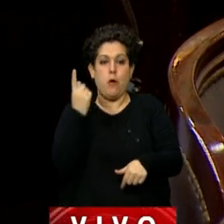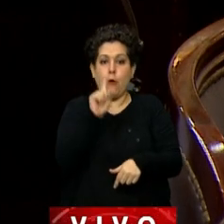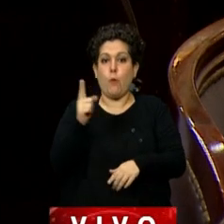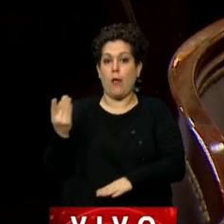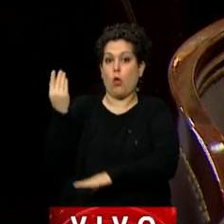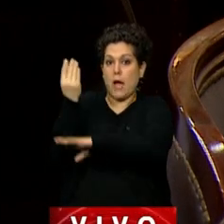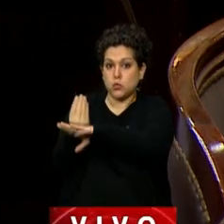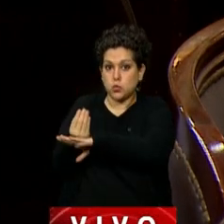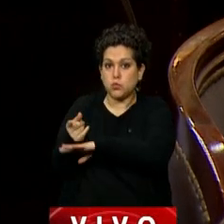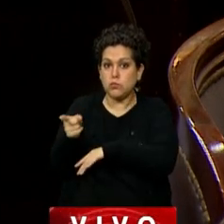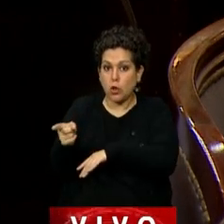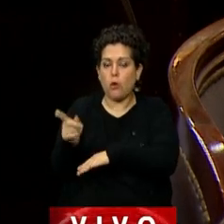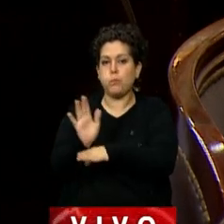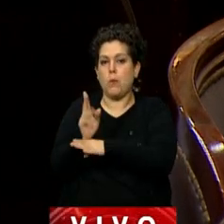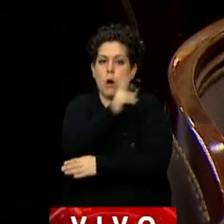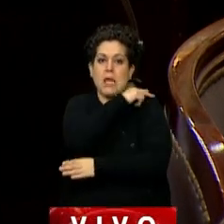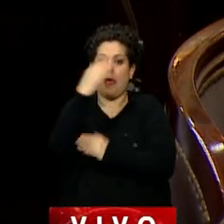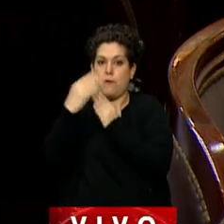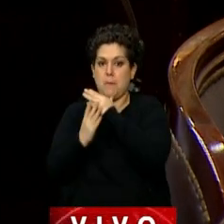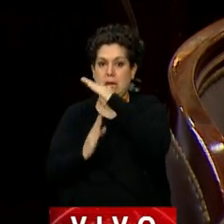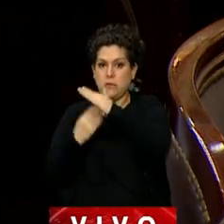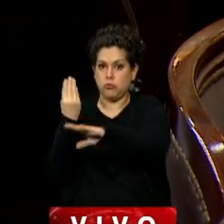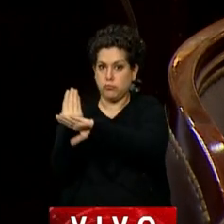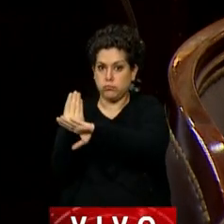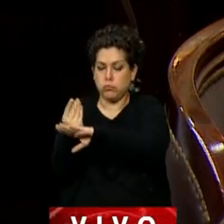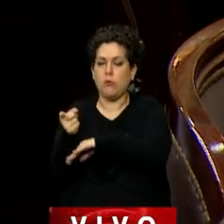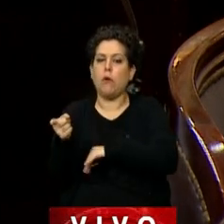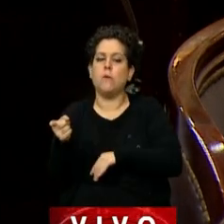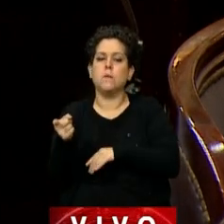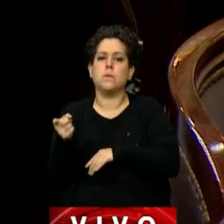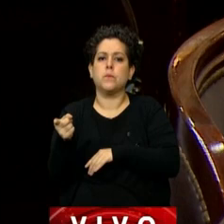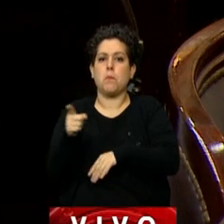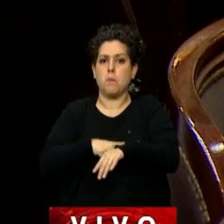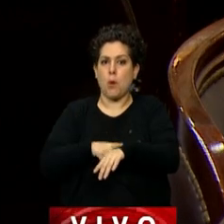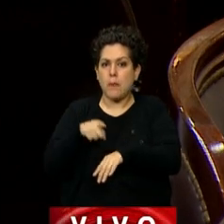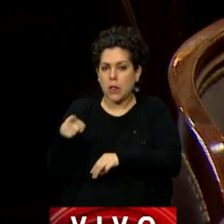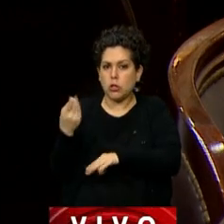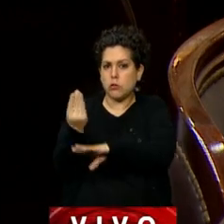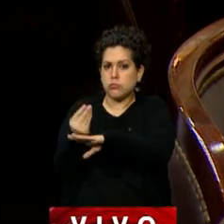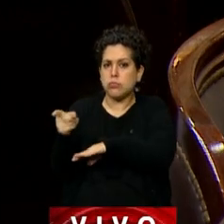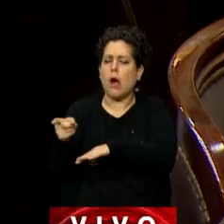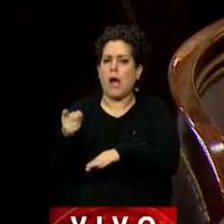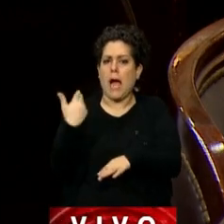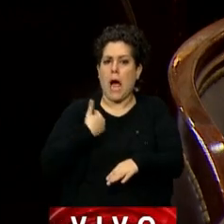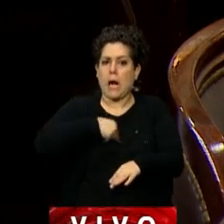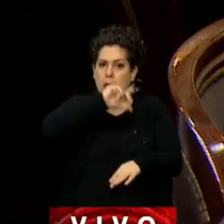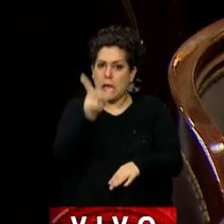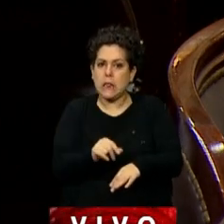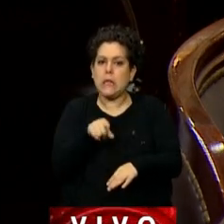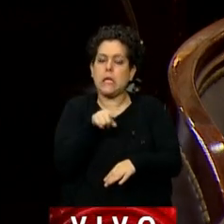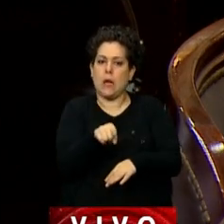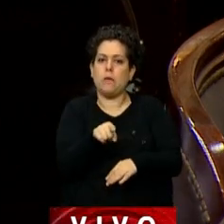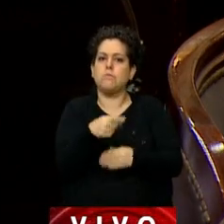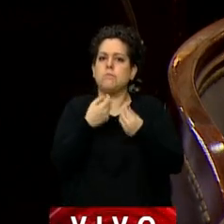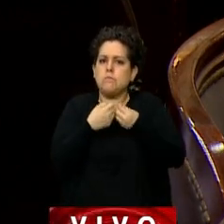Mansur asumió como jefe de gabinete, la Argentina inició